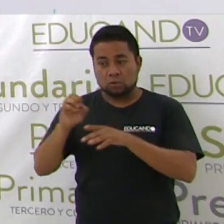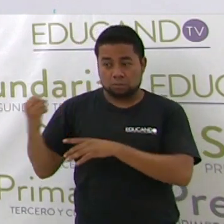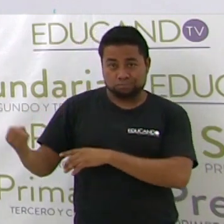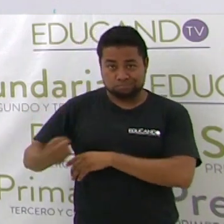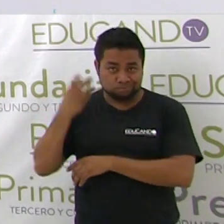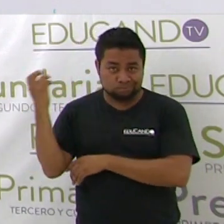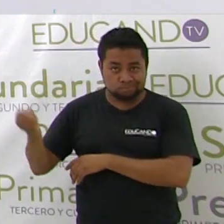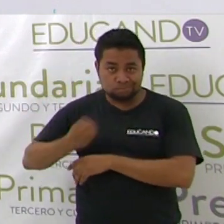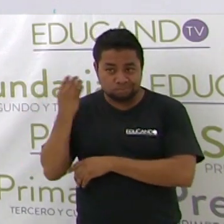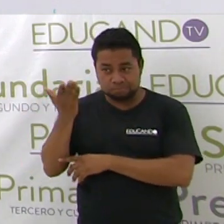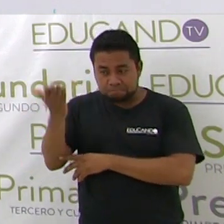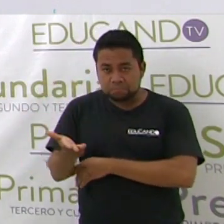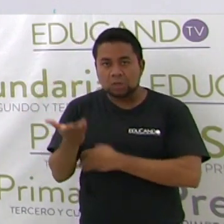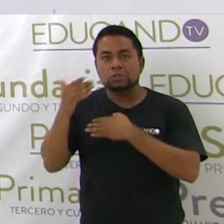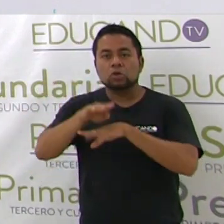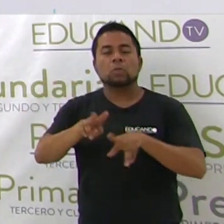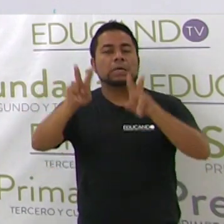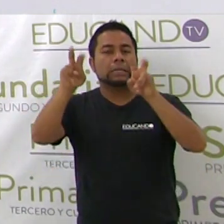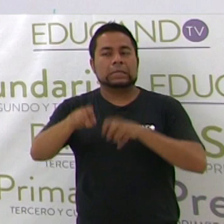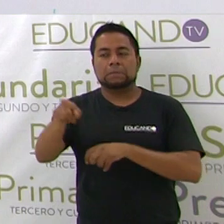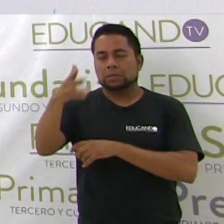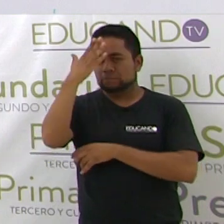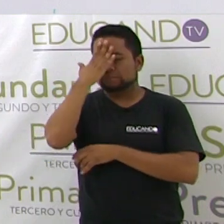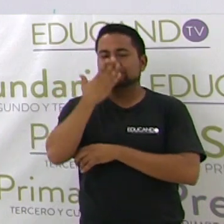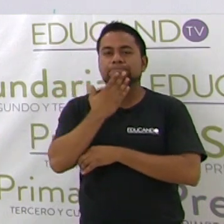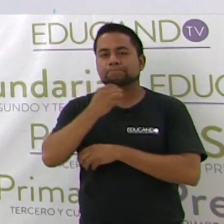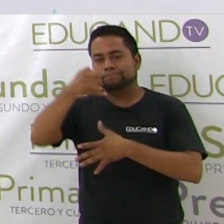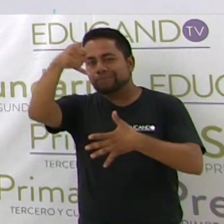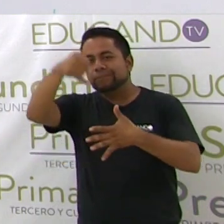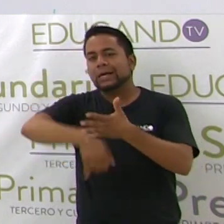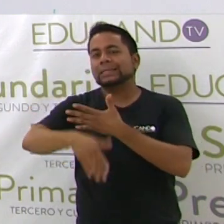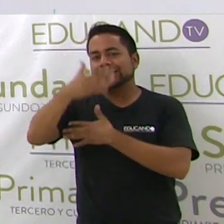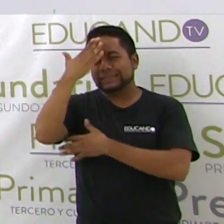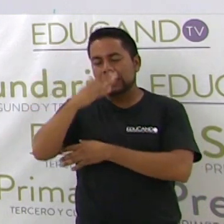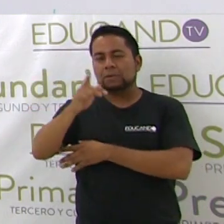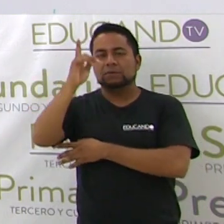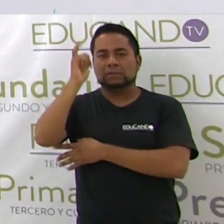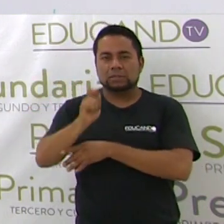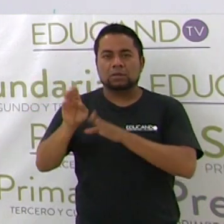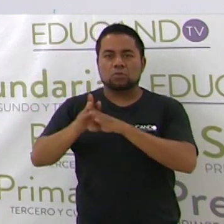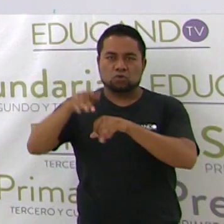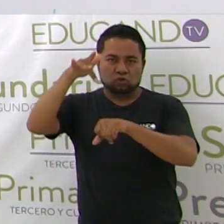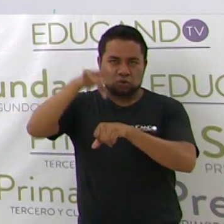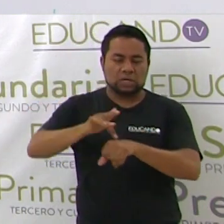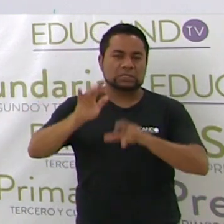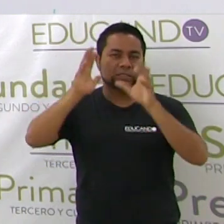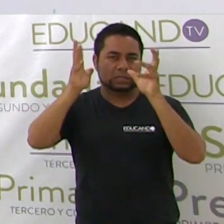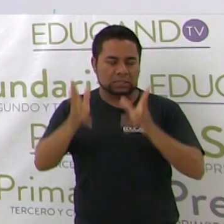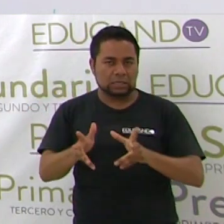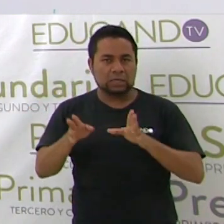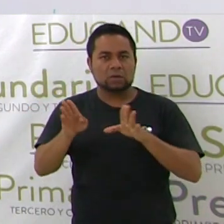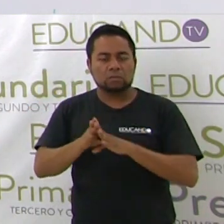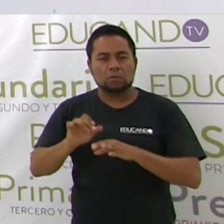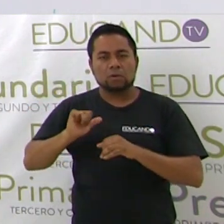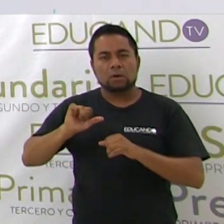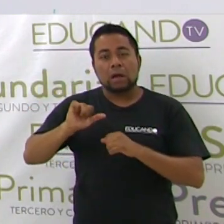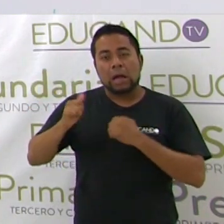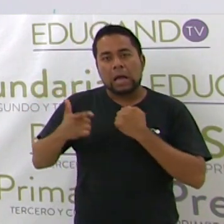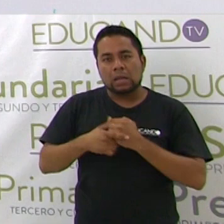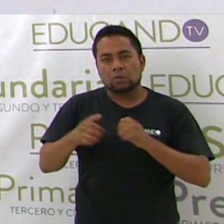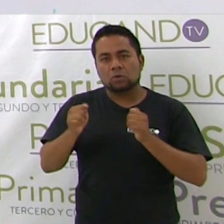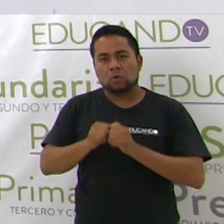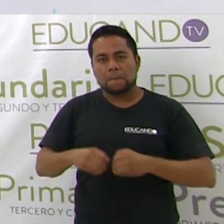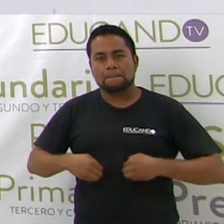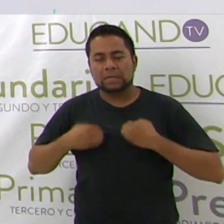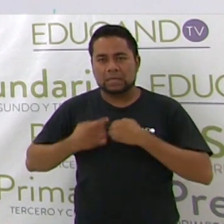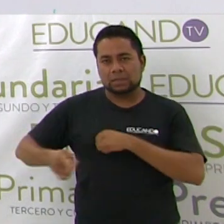conferencia sea sobre temas que conocen a profundidad, que los han practicado, que tienen relación con su vida